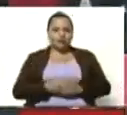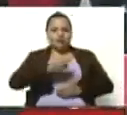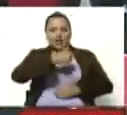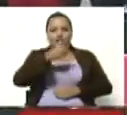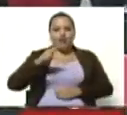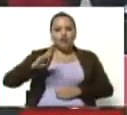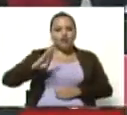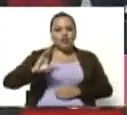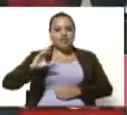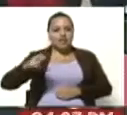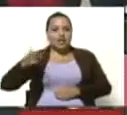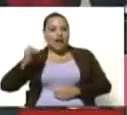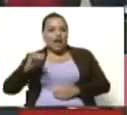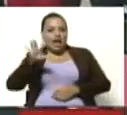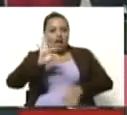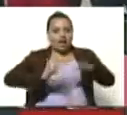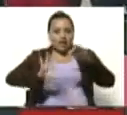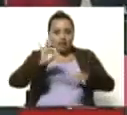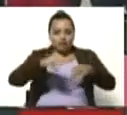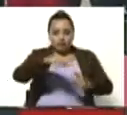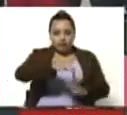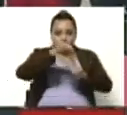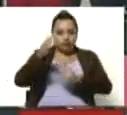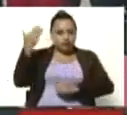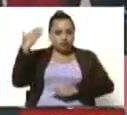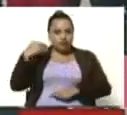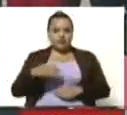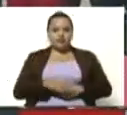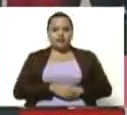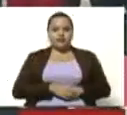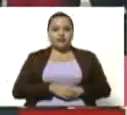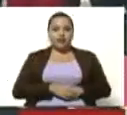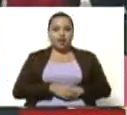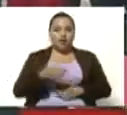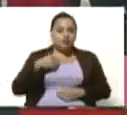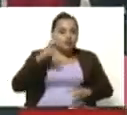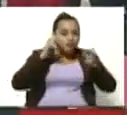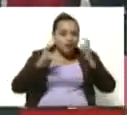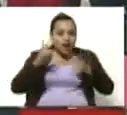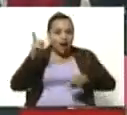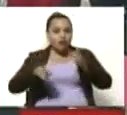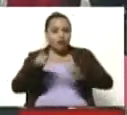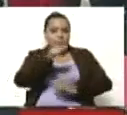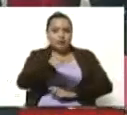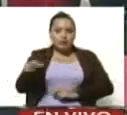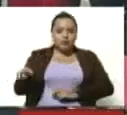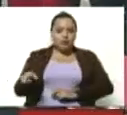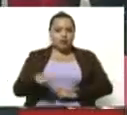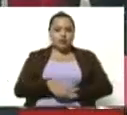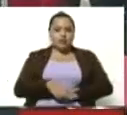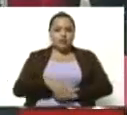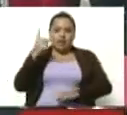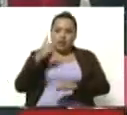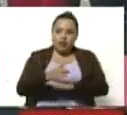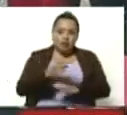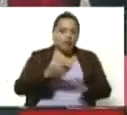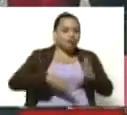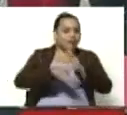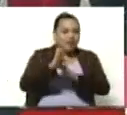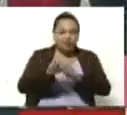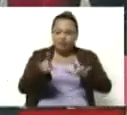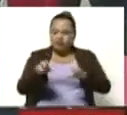que quedaron electos en la pasada de elecciones yo escuchaba algunos compañeros y algunos compañeros por allí que hay que pasar una fulana